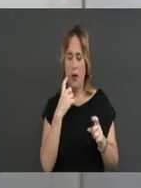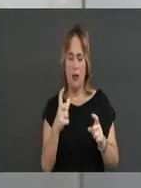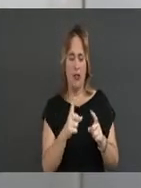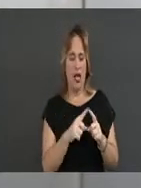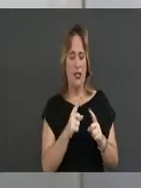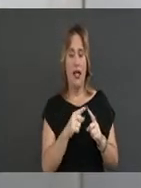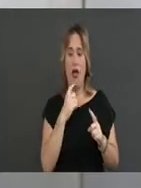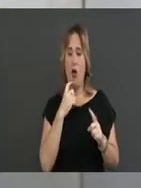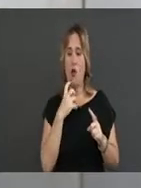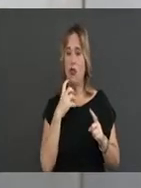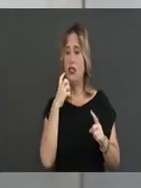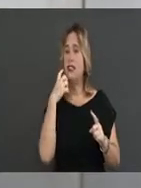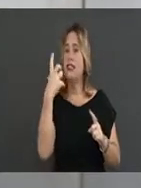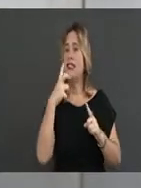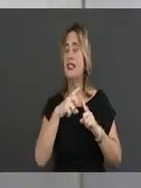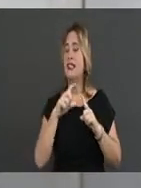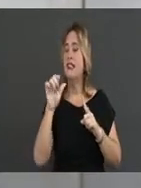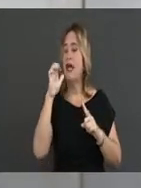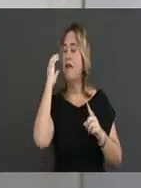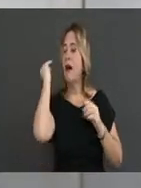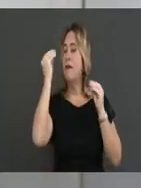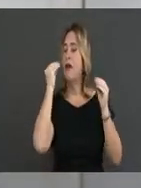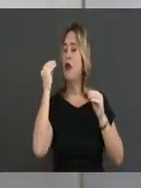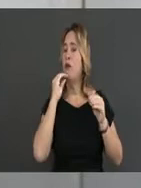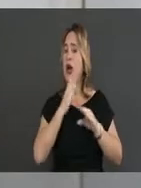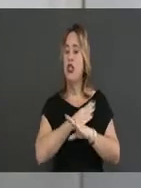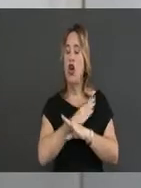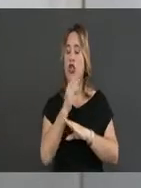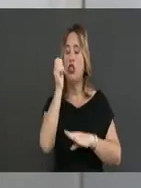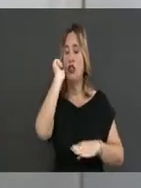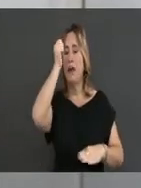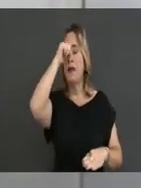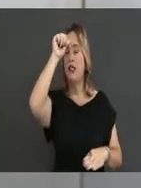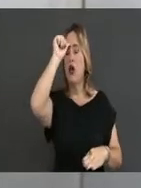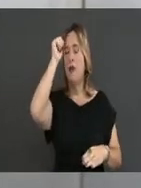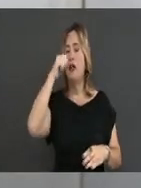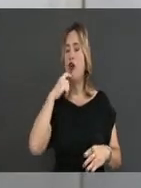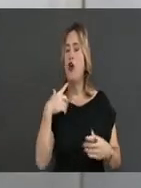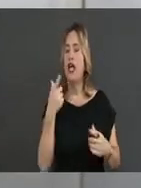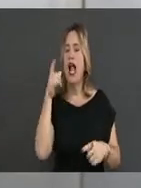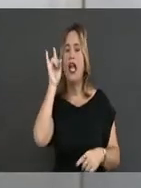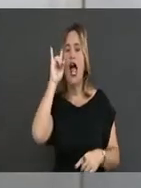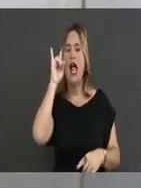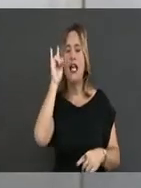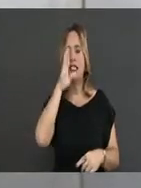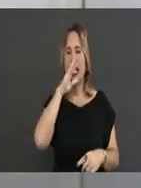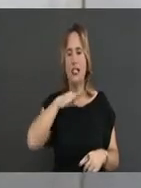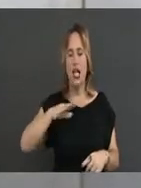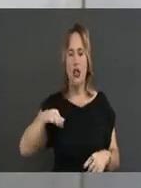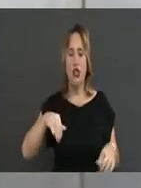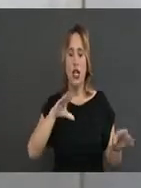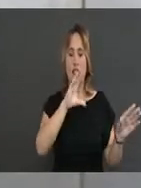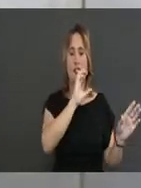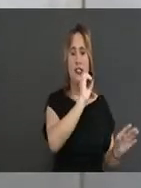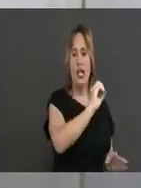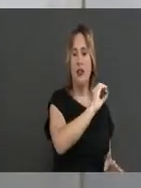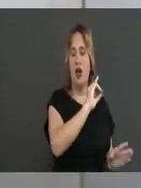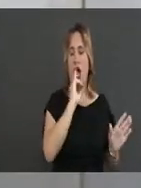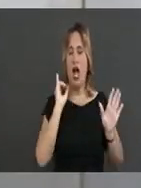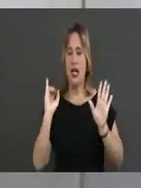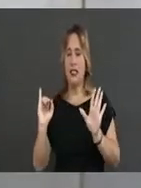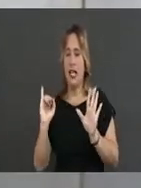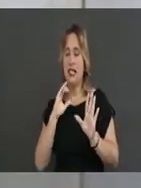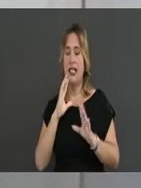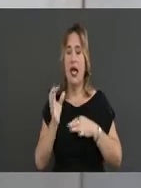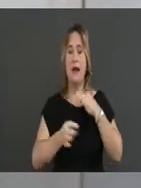Un tema que ha tenido muy preocupado a la población durante todo el fin de semana, que es la leche de los niños de 0 a 6 años. Explicarle a